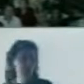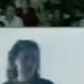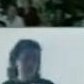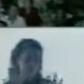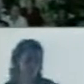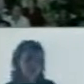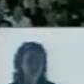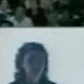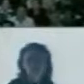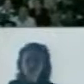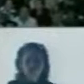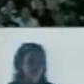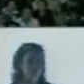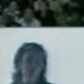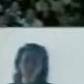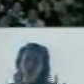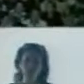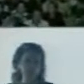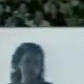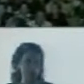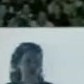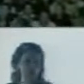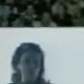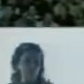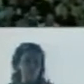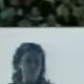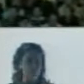Tenemos que ganar con mayoría absoluta.